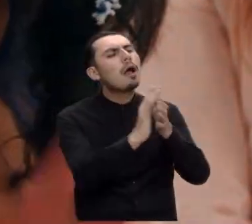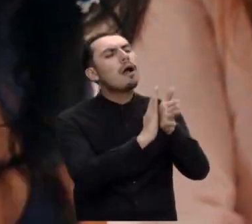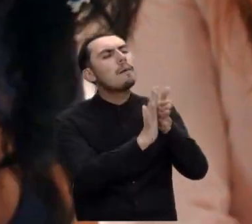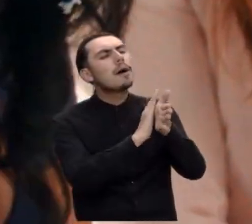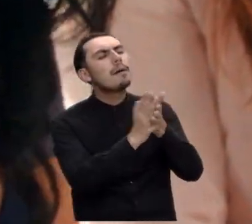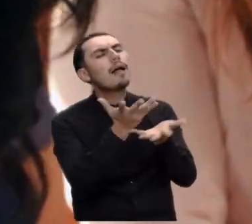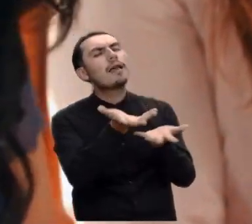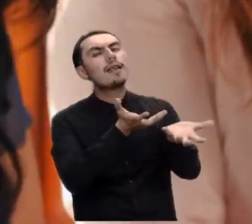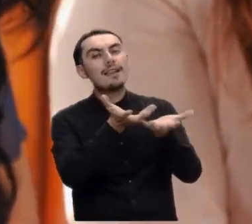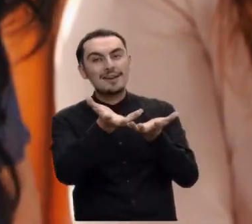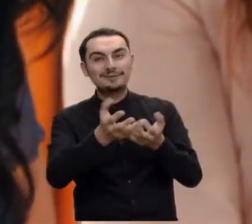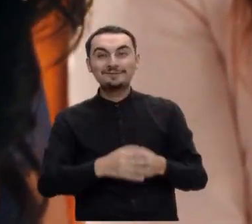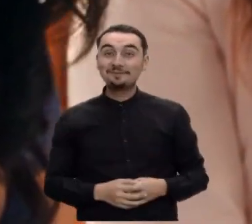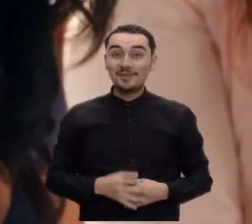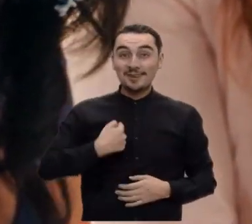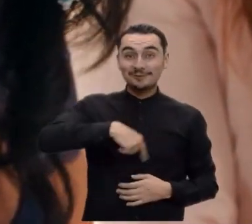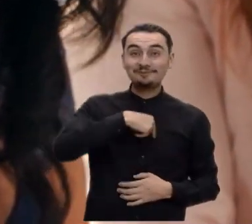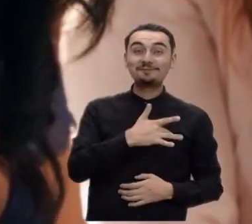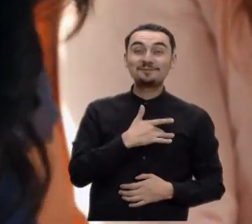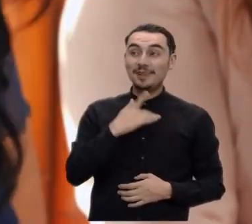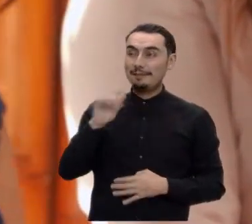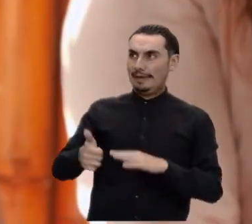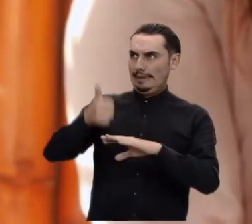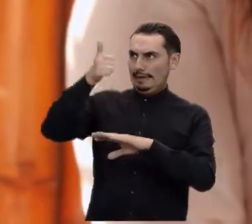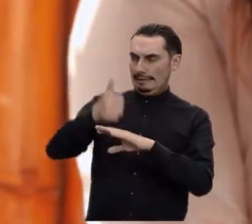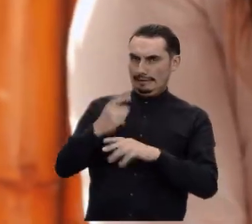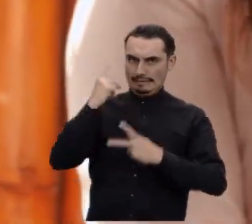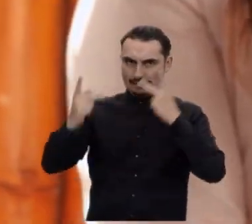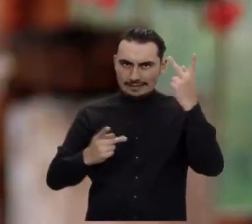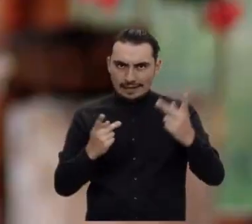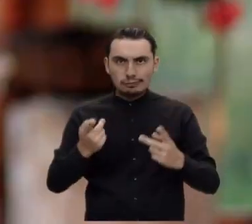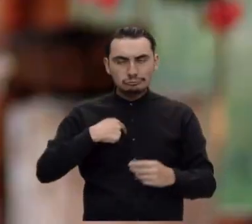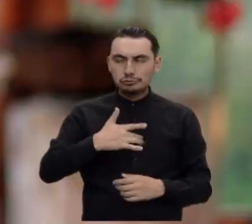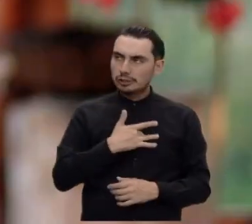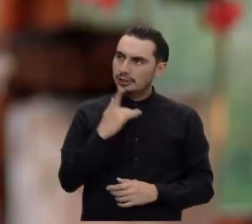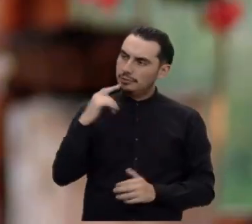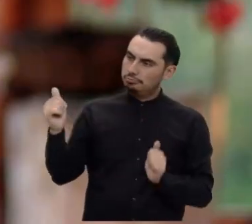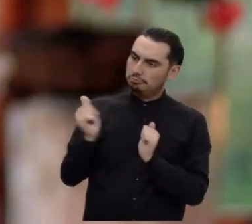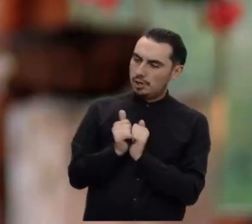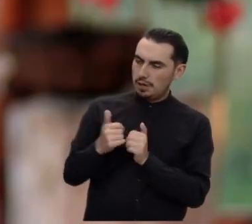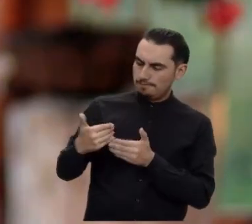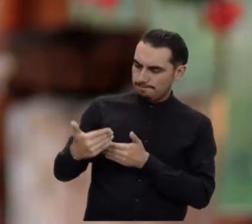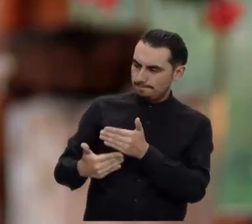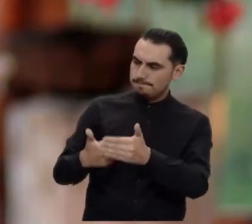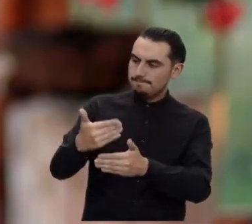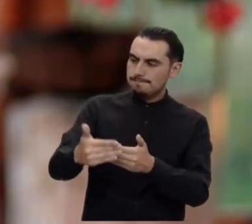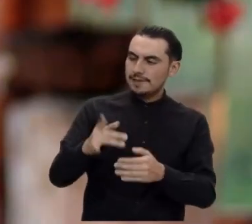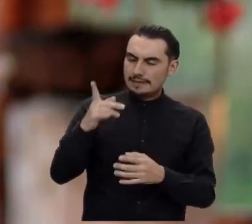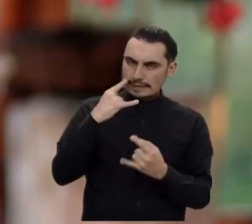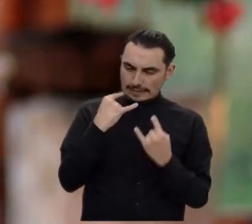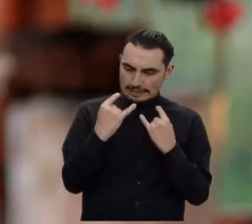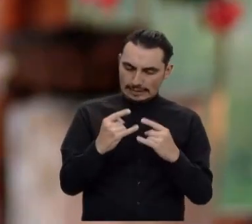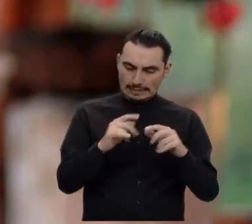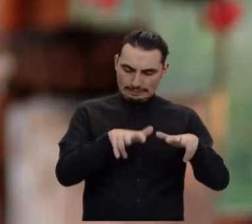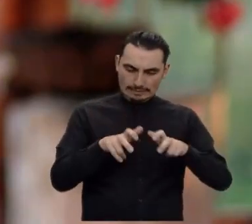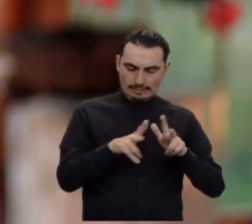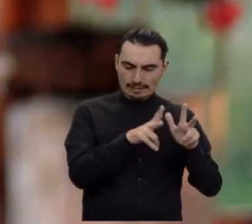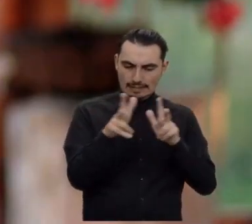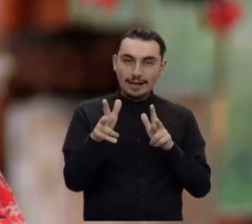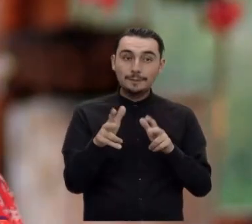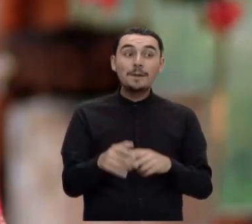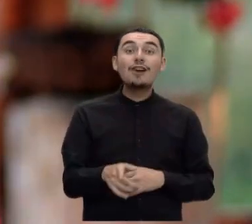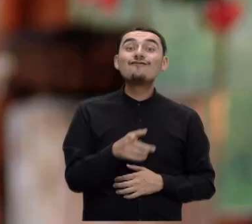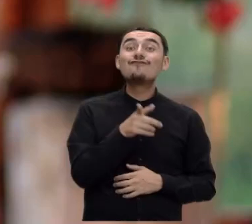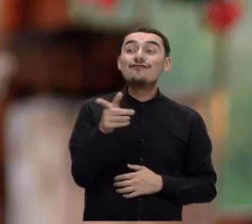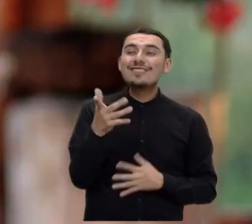productivos. Quedamos muy contentas con la visita del gerente. Nos estamos sintiendo acompañados en este proceso de interés por el campo. Lo